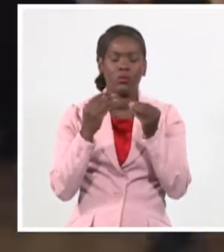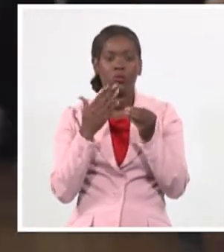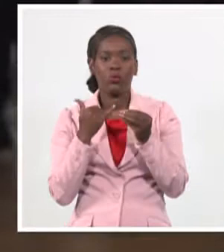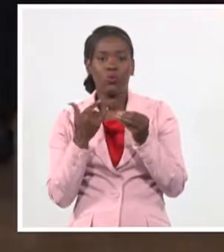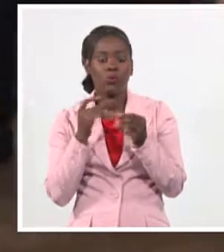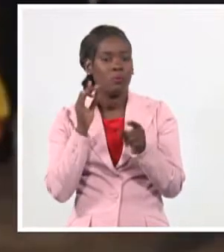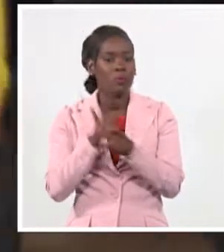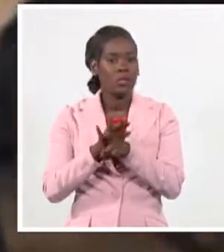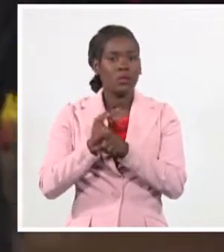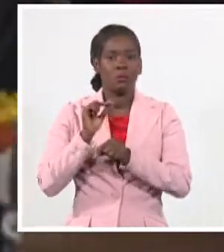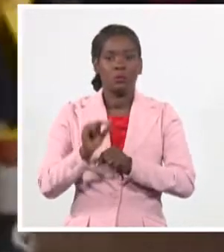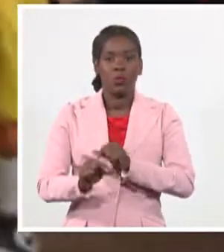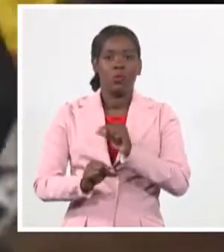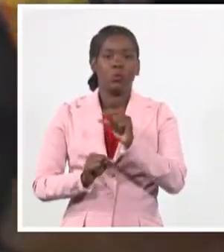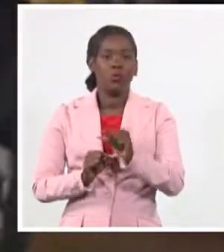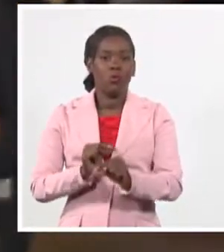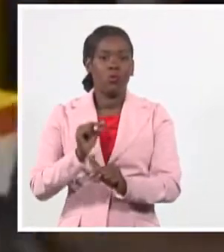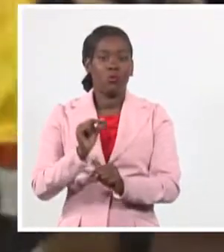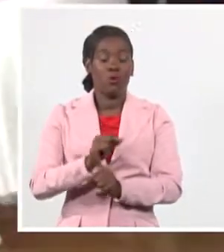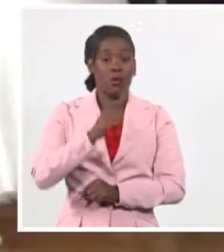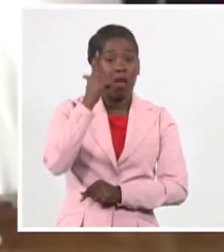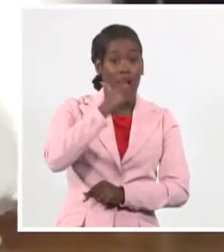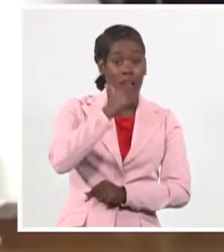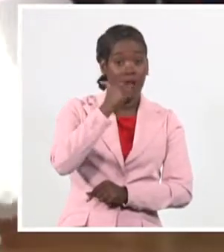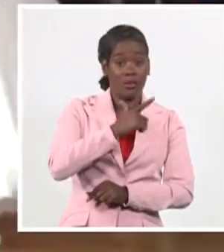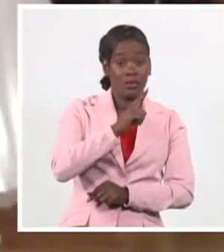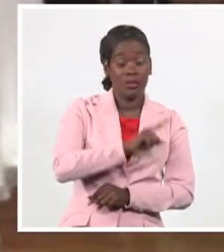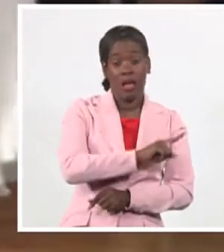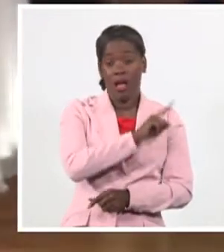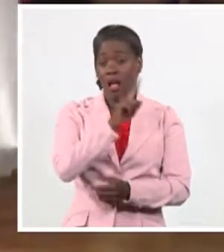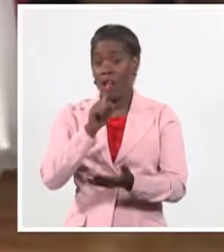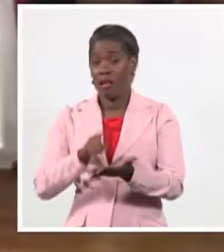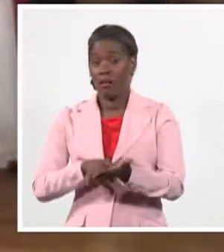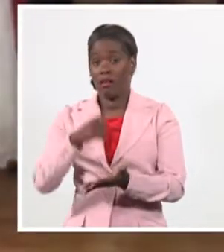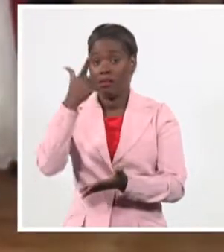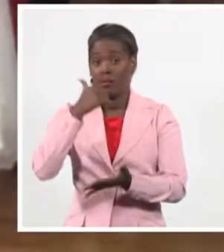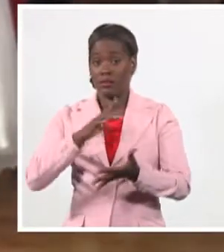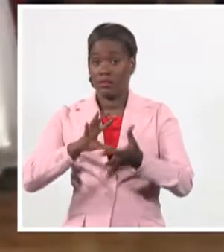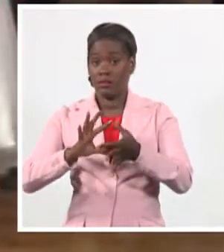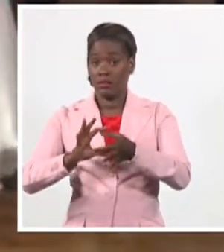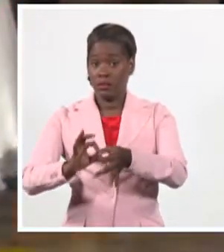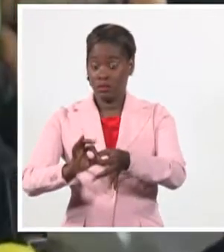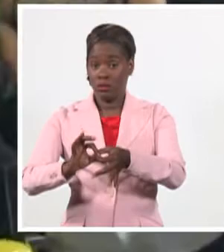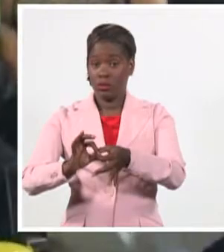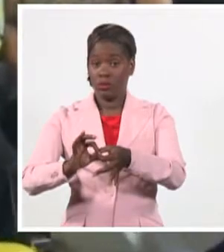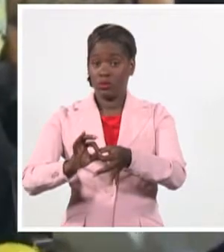todo, desde ese abril de 2009 hasta agosto desde del